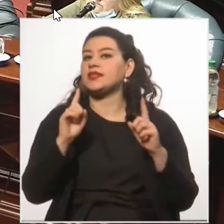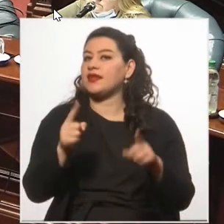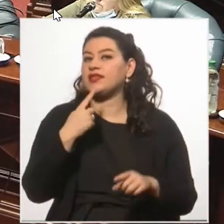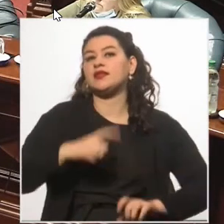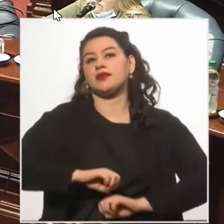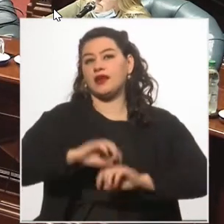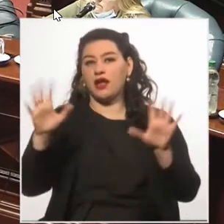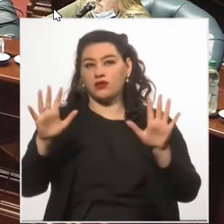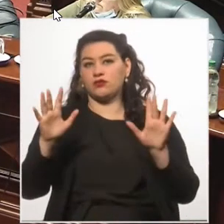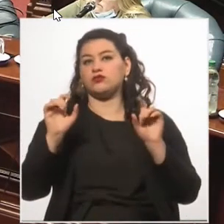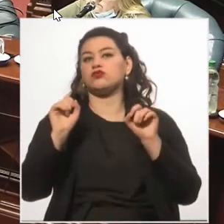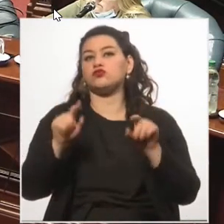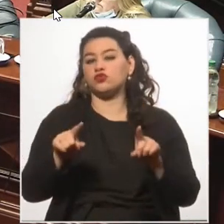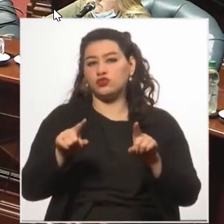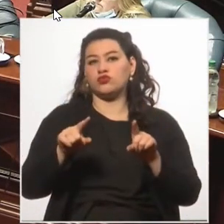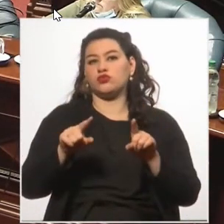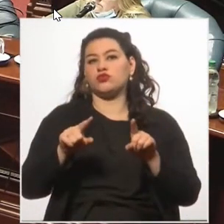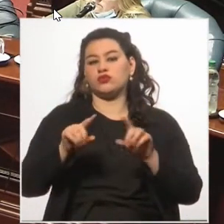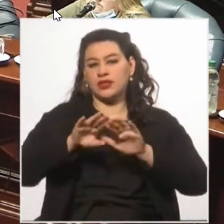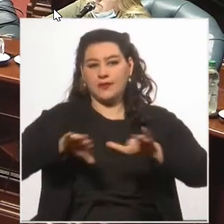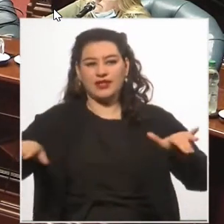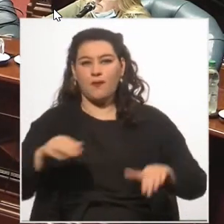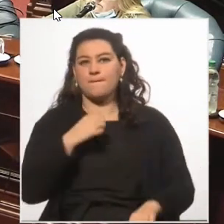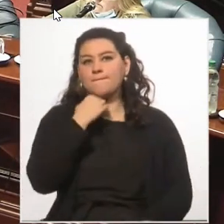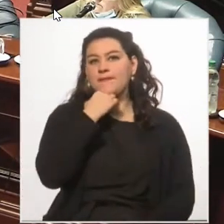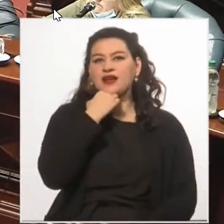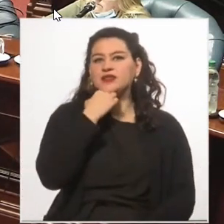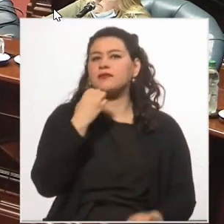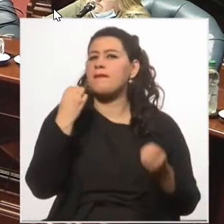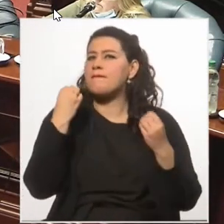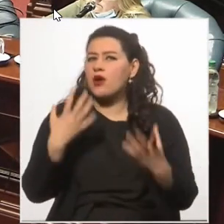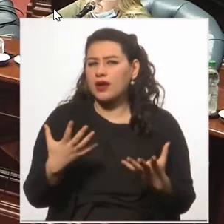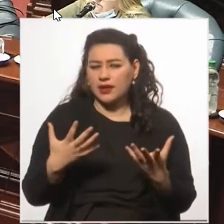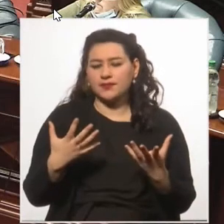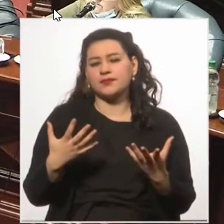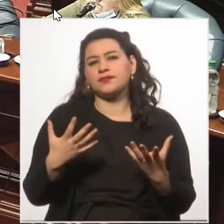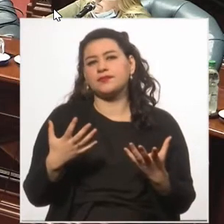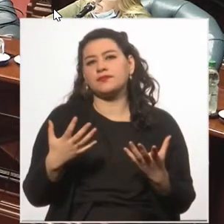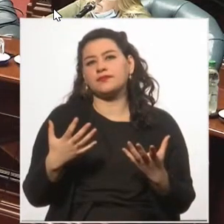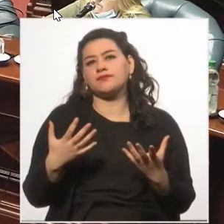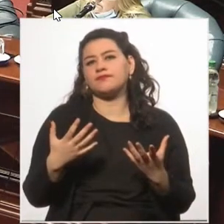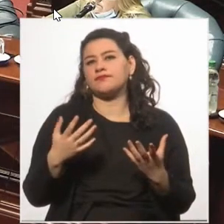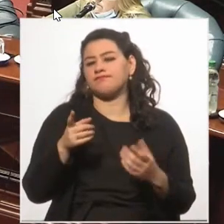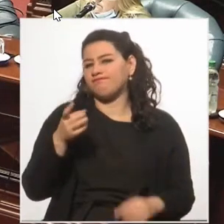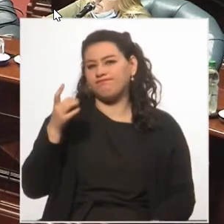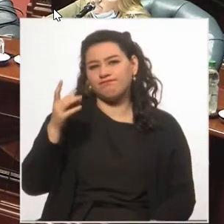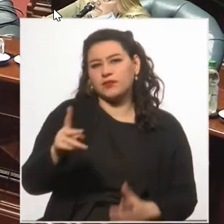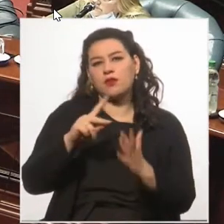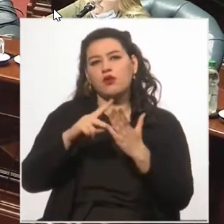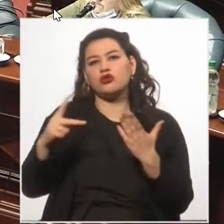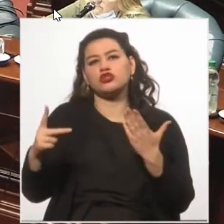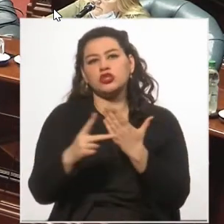claro que su separación de Valle se debió exclusivamente al rechazo al